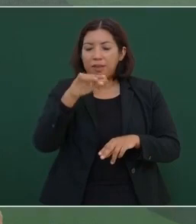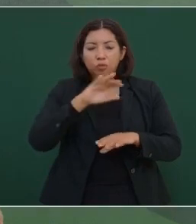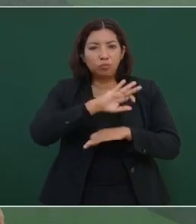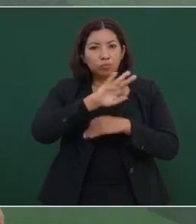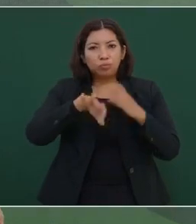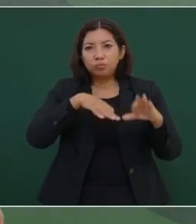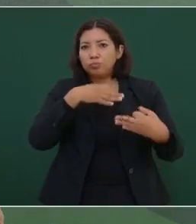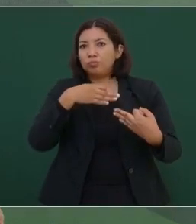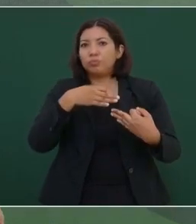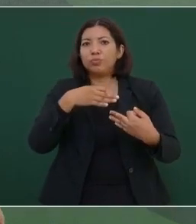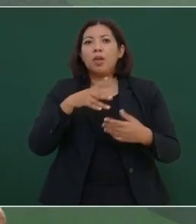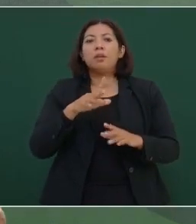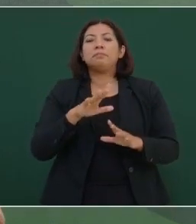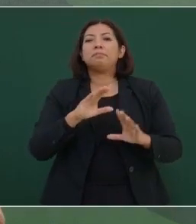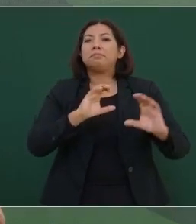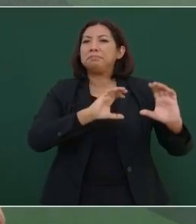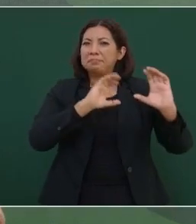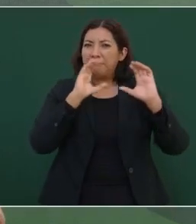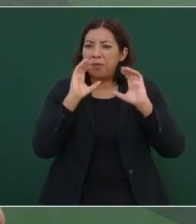porque